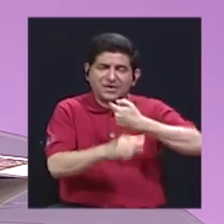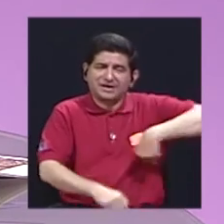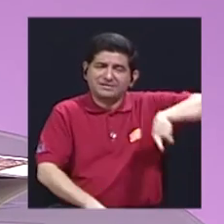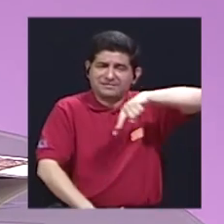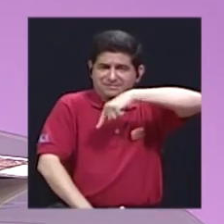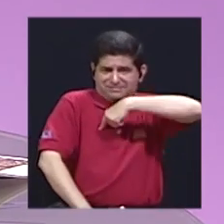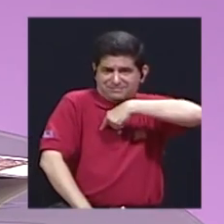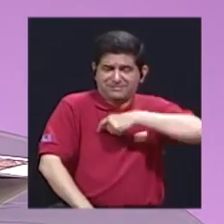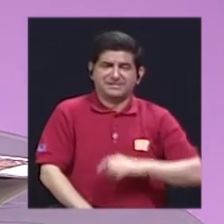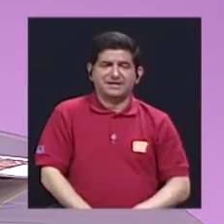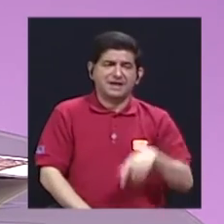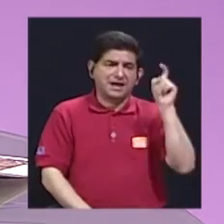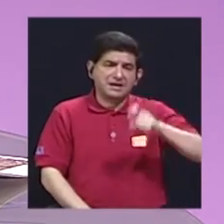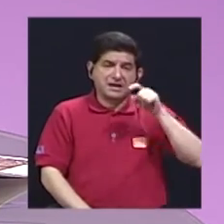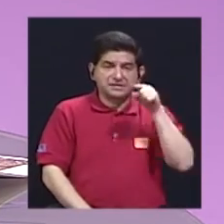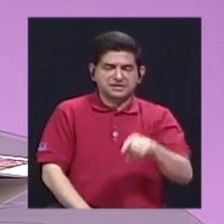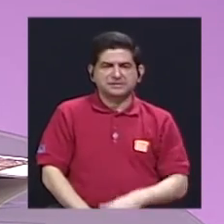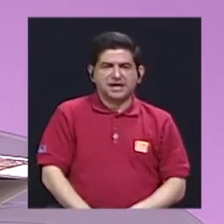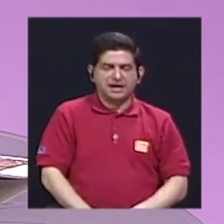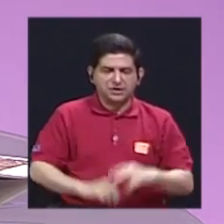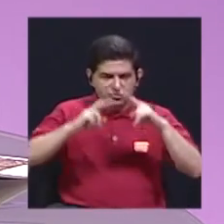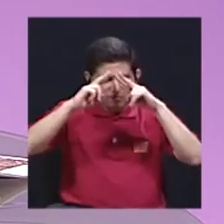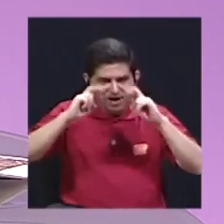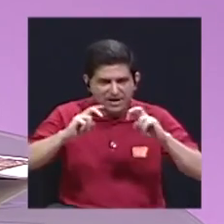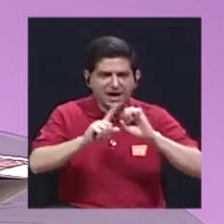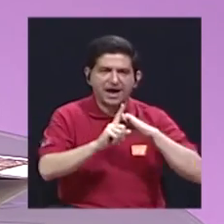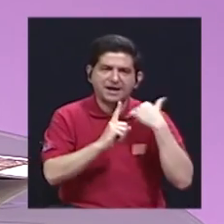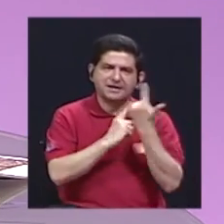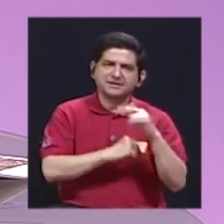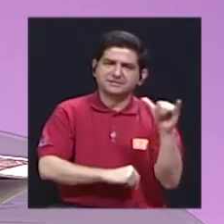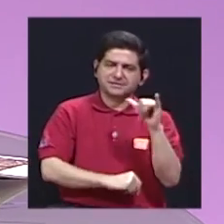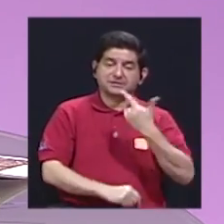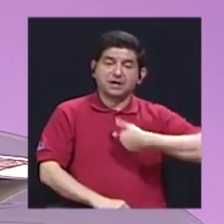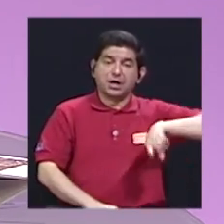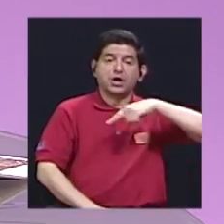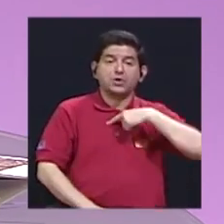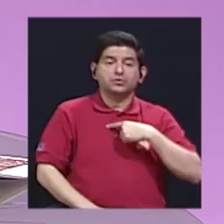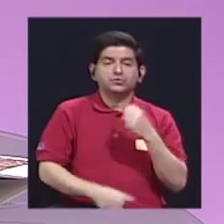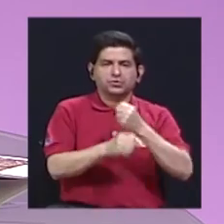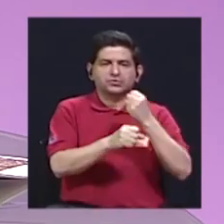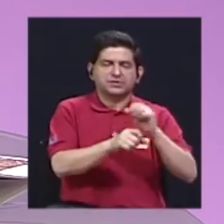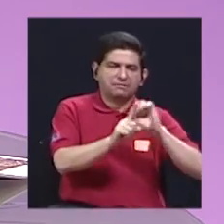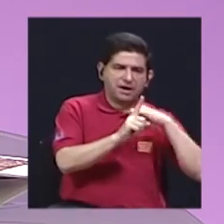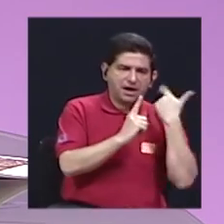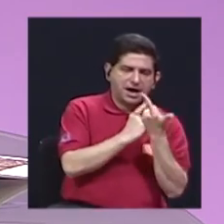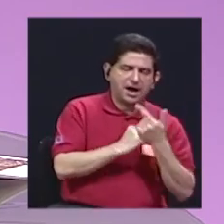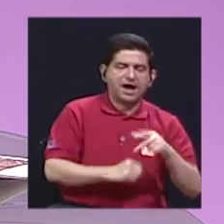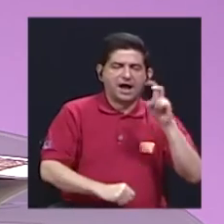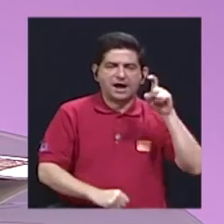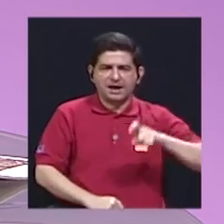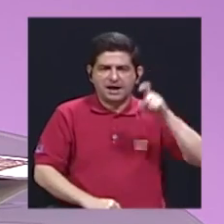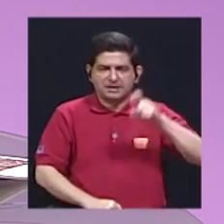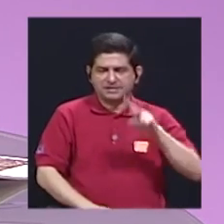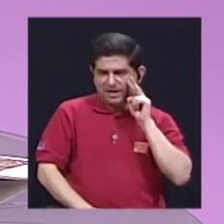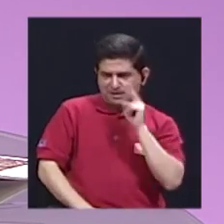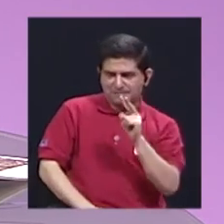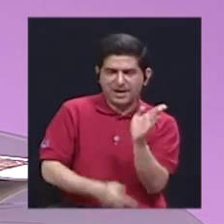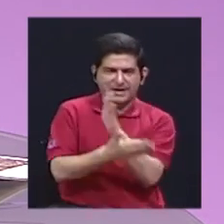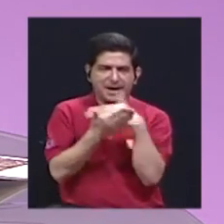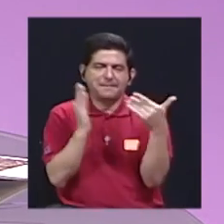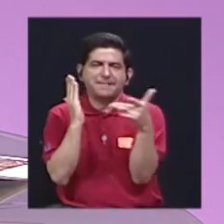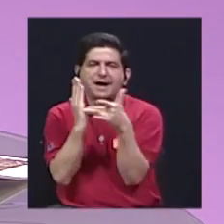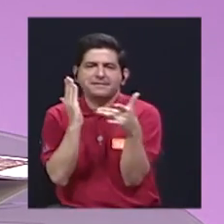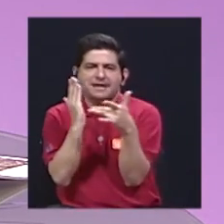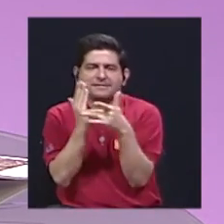nosotros tiene que ponerse el anteojos social y nosotros que trabajamos en la parte social nos tenemos que poner el anteojo